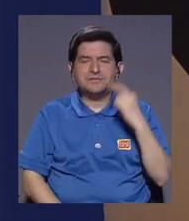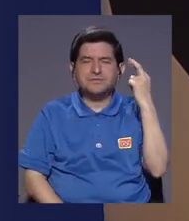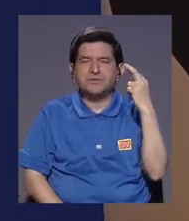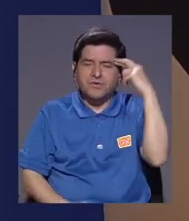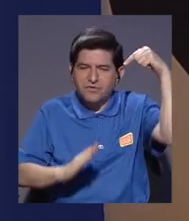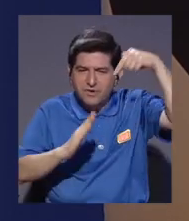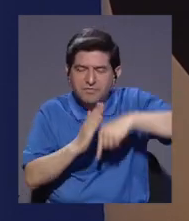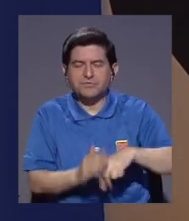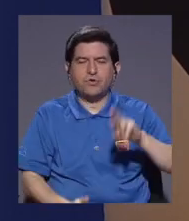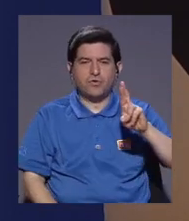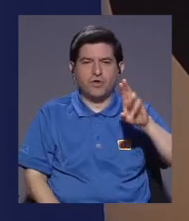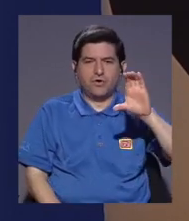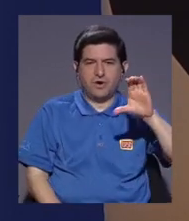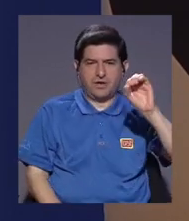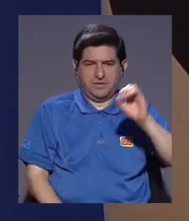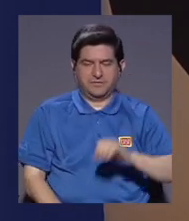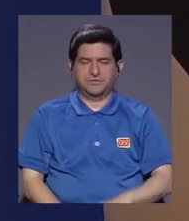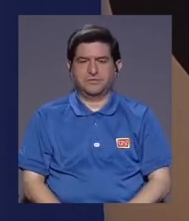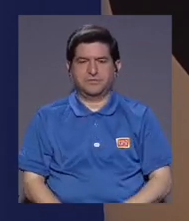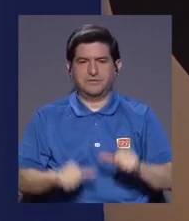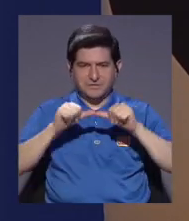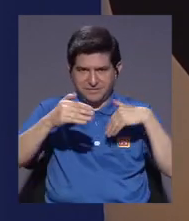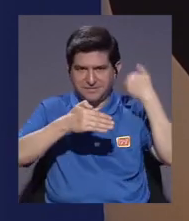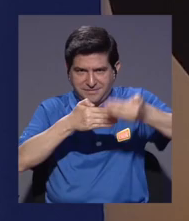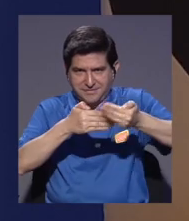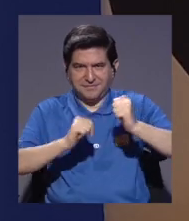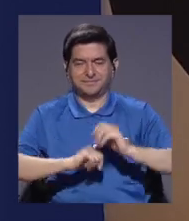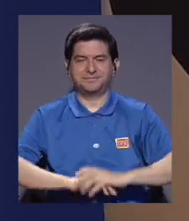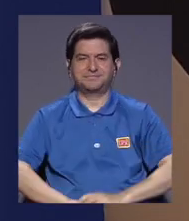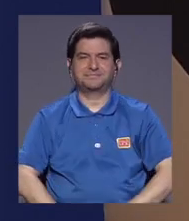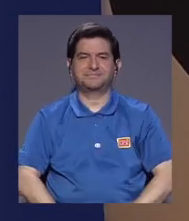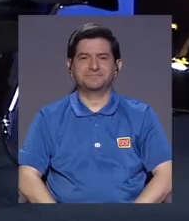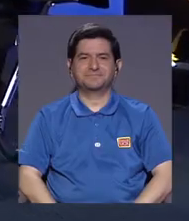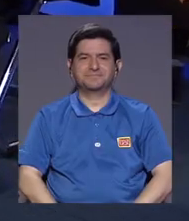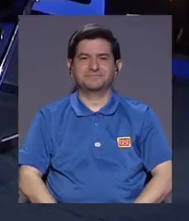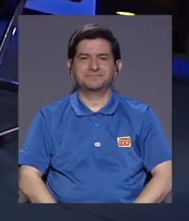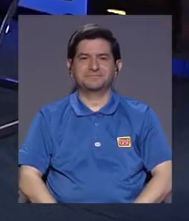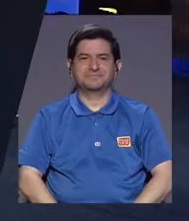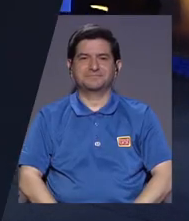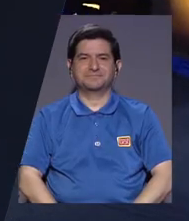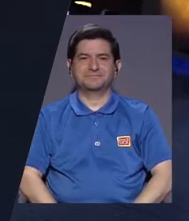una reflexión profunda sobre don rodrigo carazo ya casi regresamos